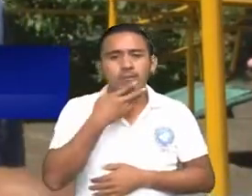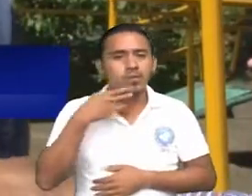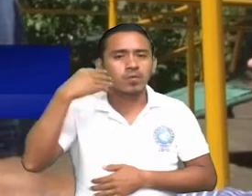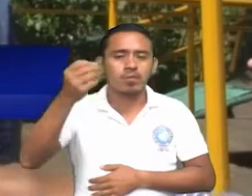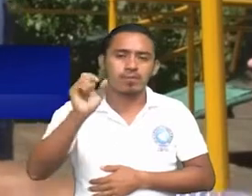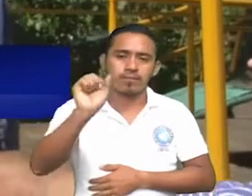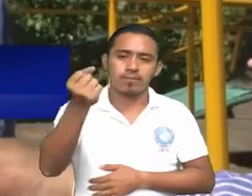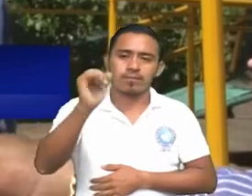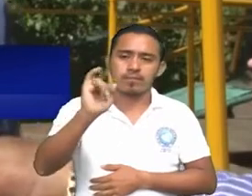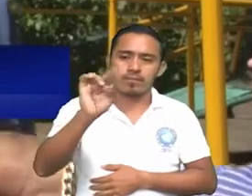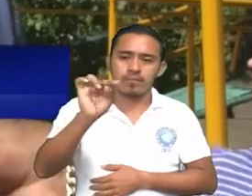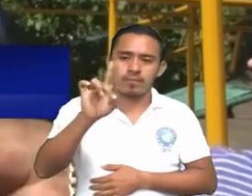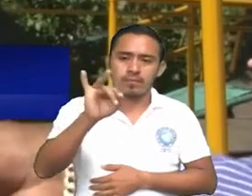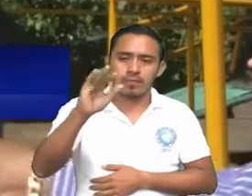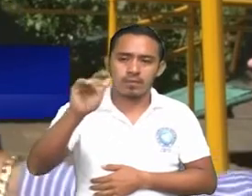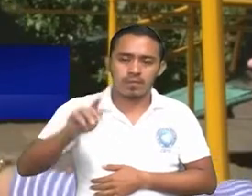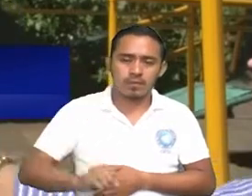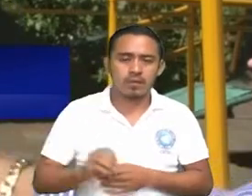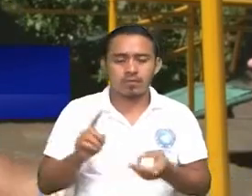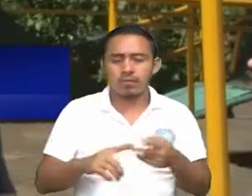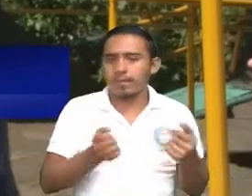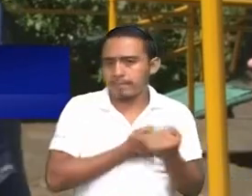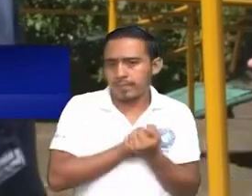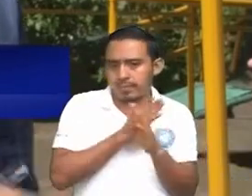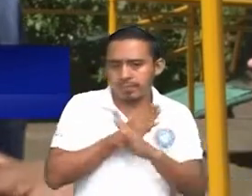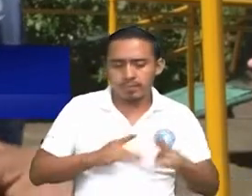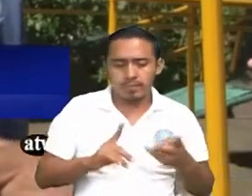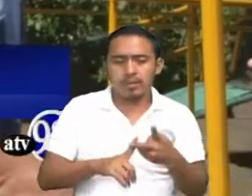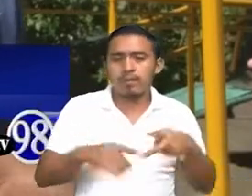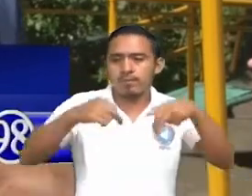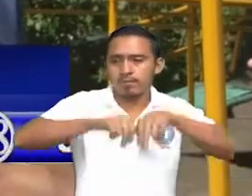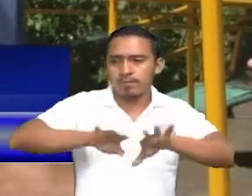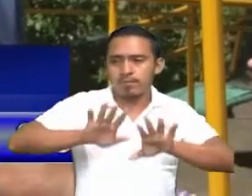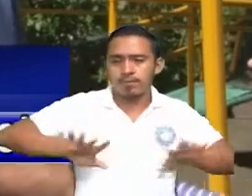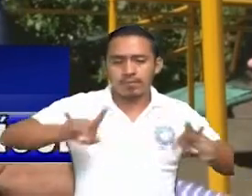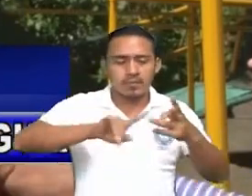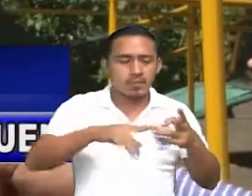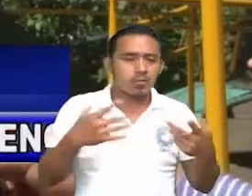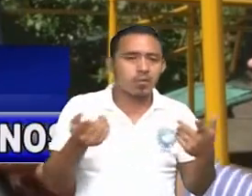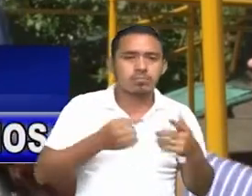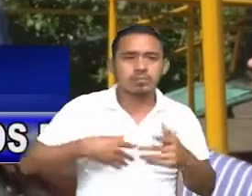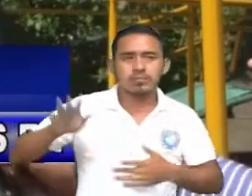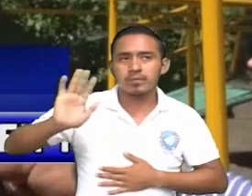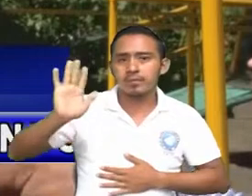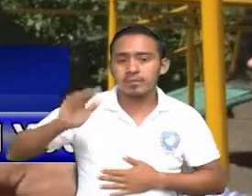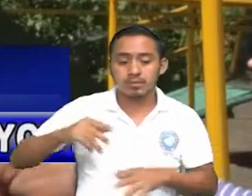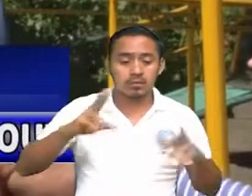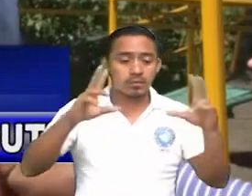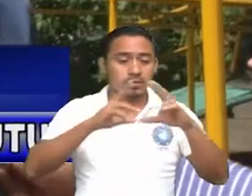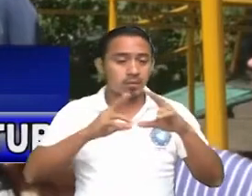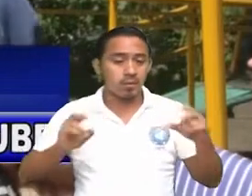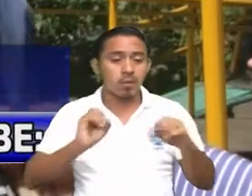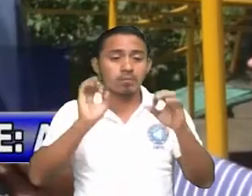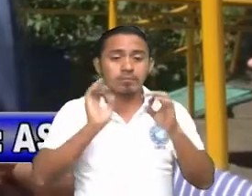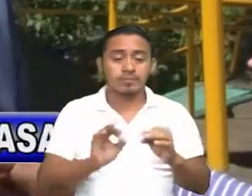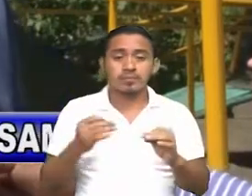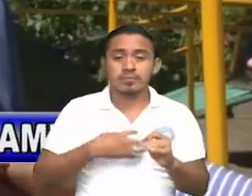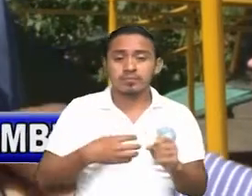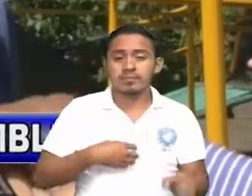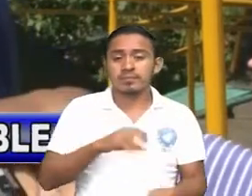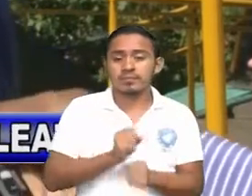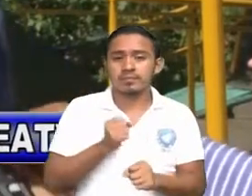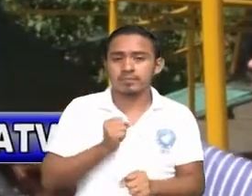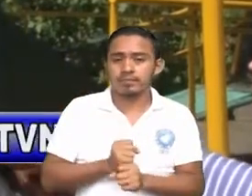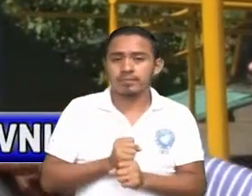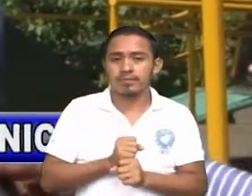sindicalistas amamos la paz, amamos el medio ambiente, estamos comprometidos con Nicaragua para hacerla mejor desde nuestras